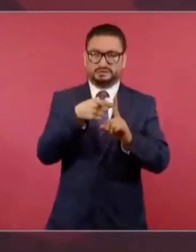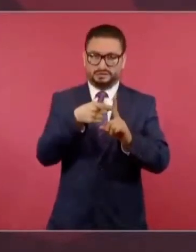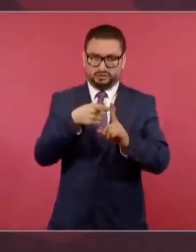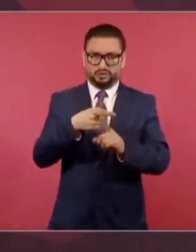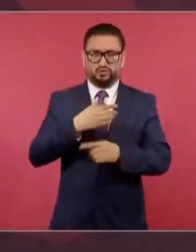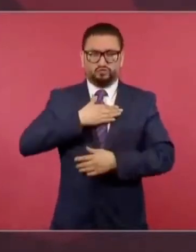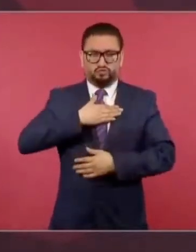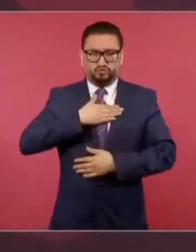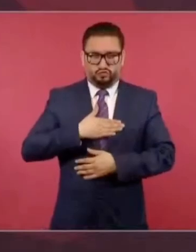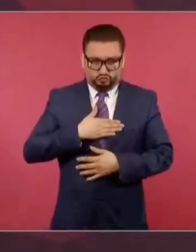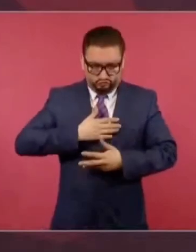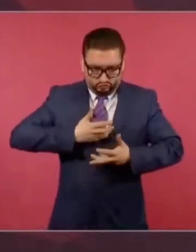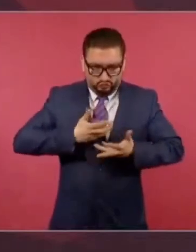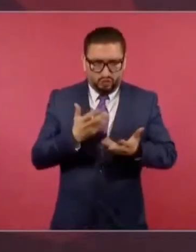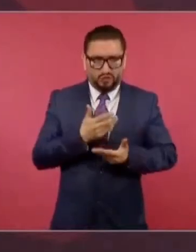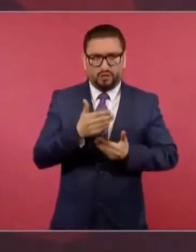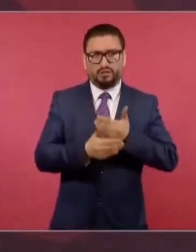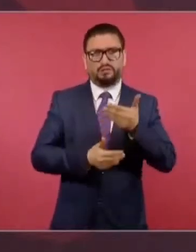justa